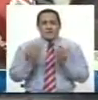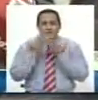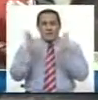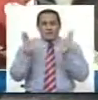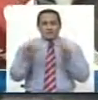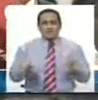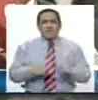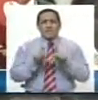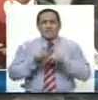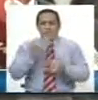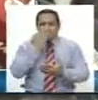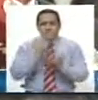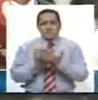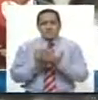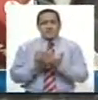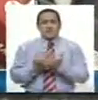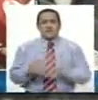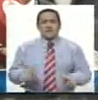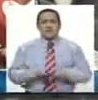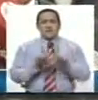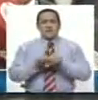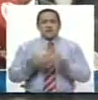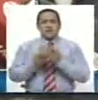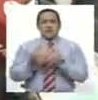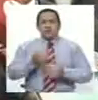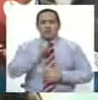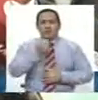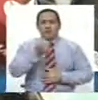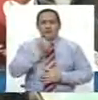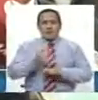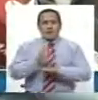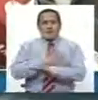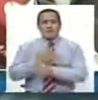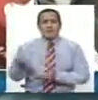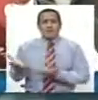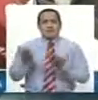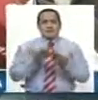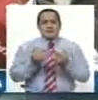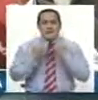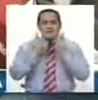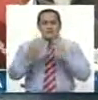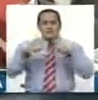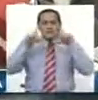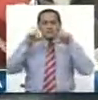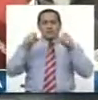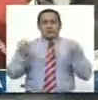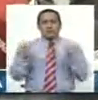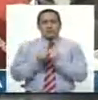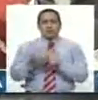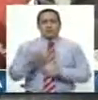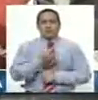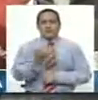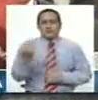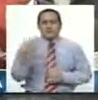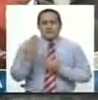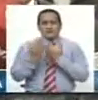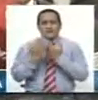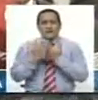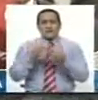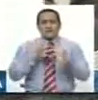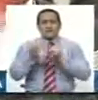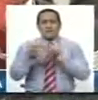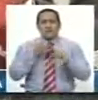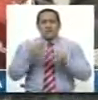por abrir, estaba al frente y los periodistas se les hizo pasar. Ellos han tomado las fotos de totalmente cerca y se les